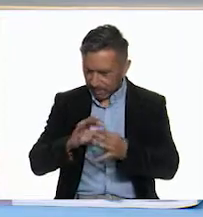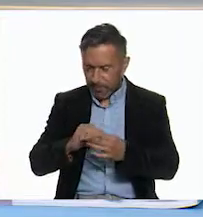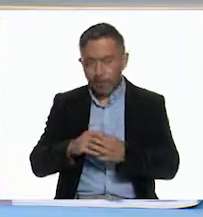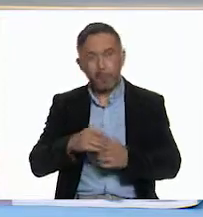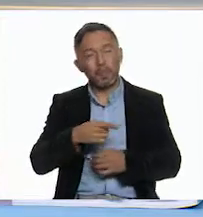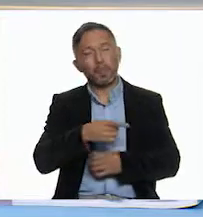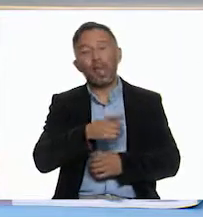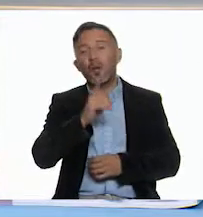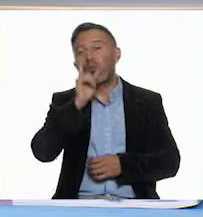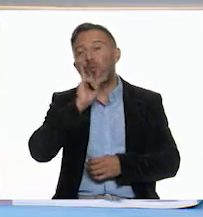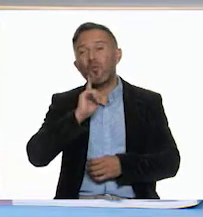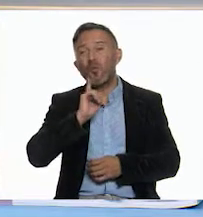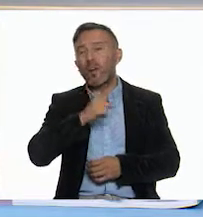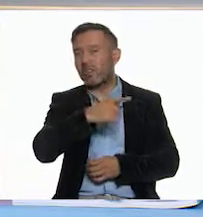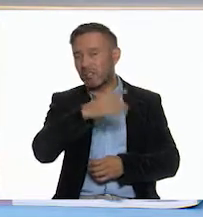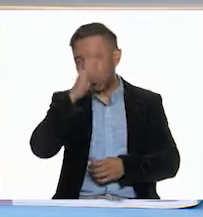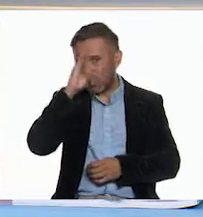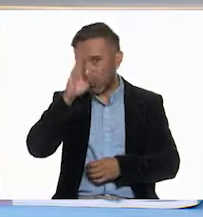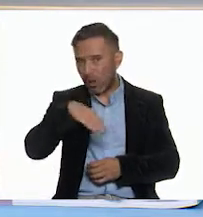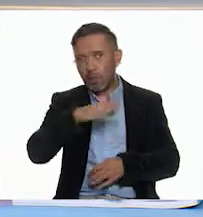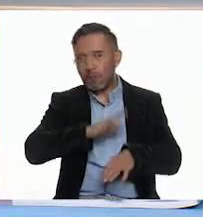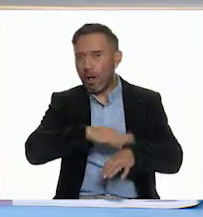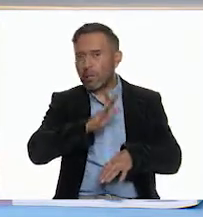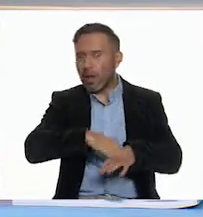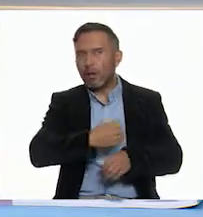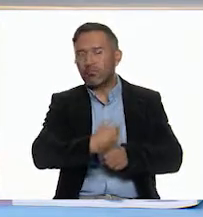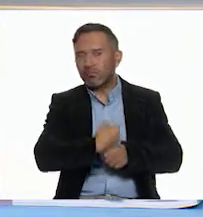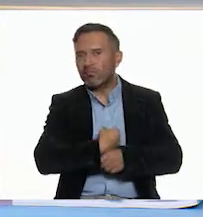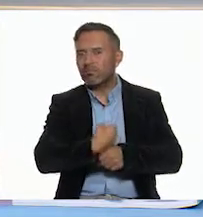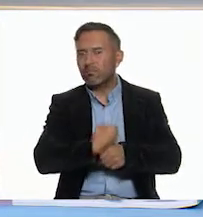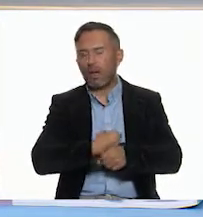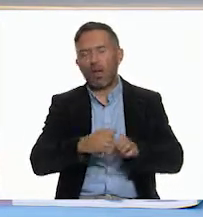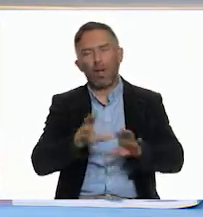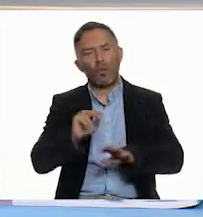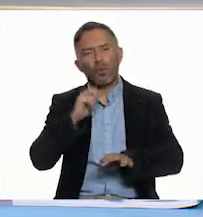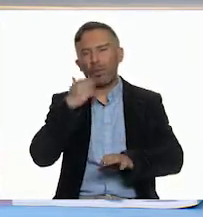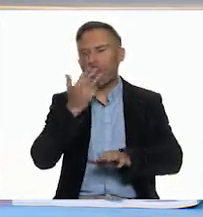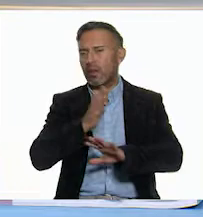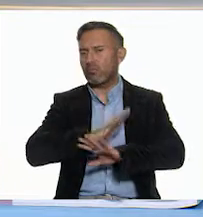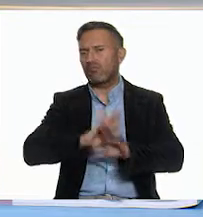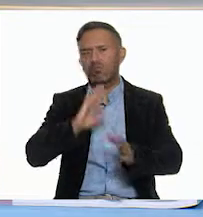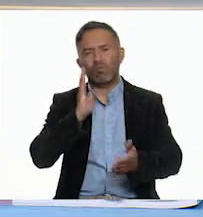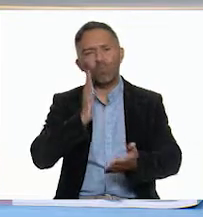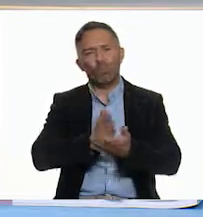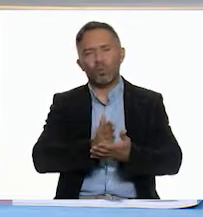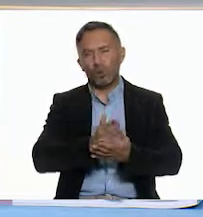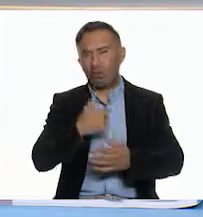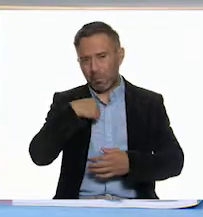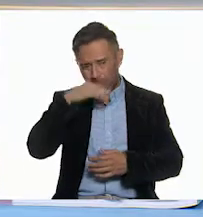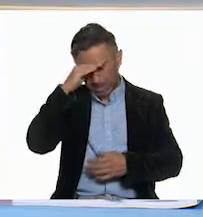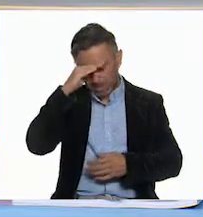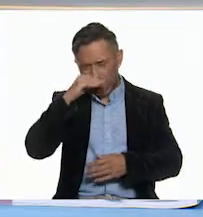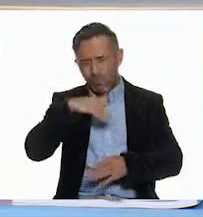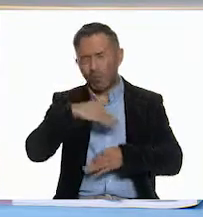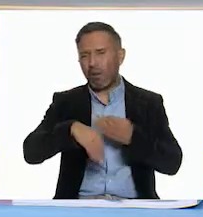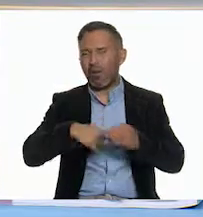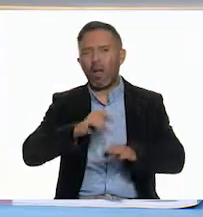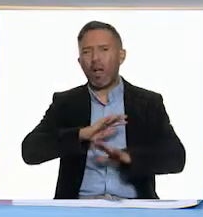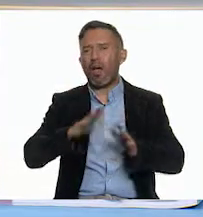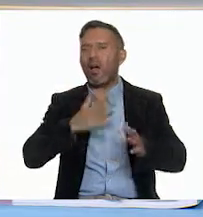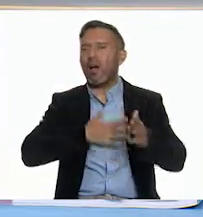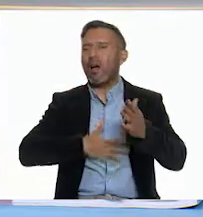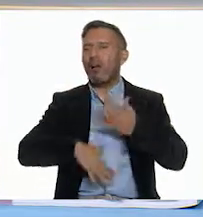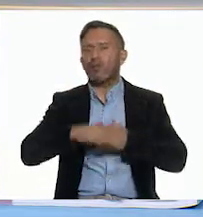señora los siguiera maltratando. O sea que yo creo que ya estaban todos hartos de tanta crueldad de